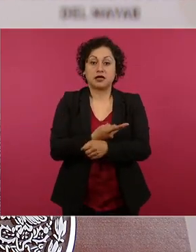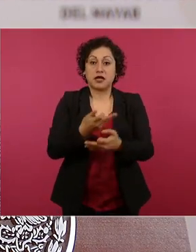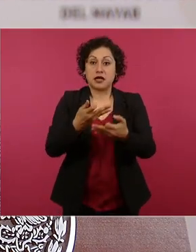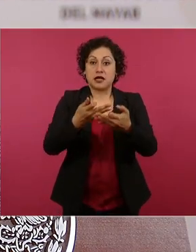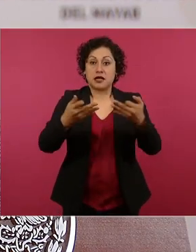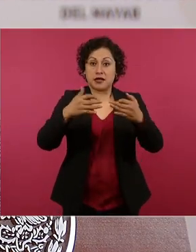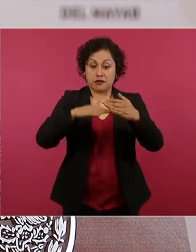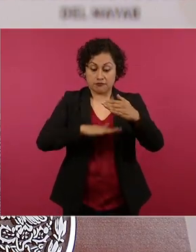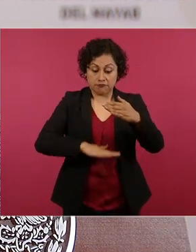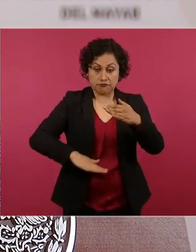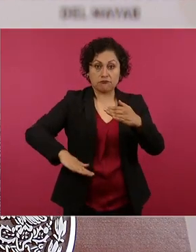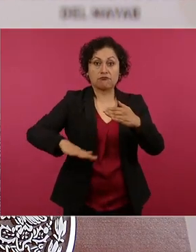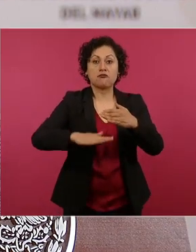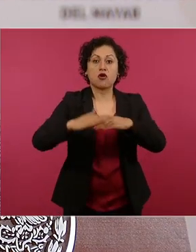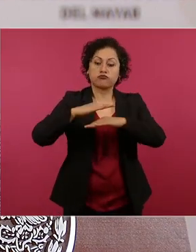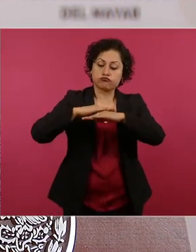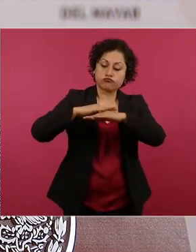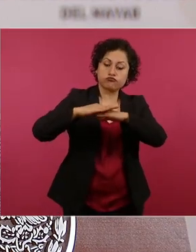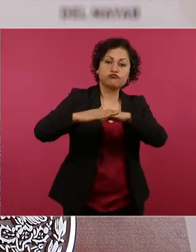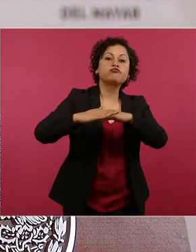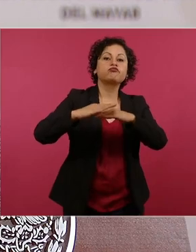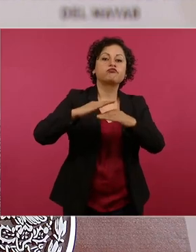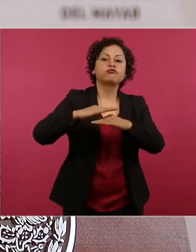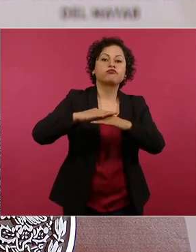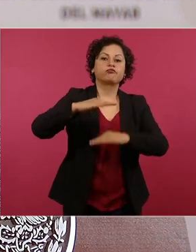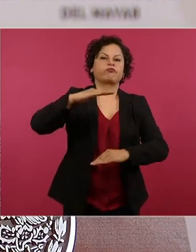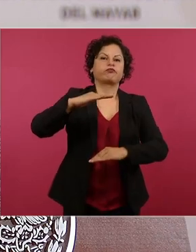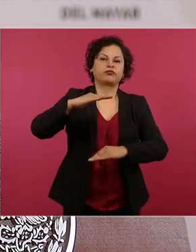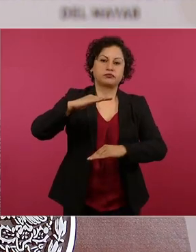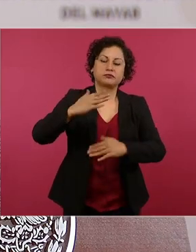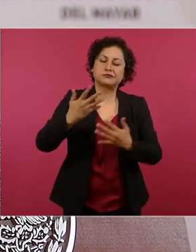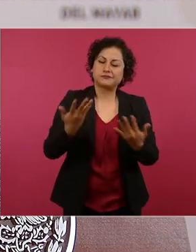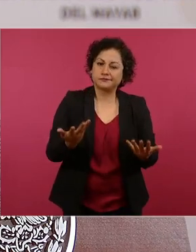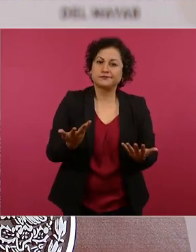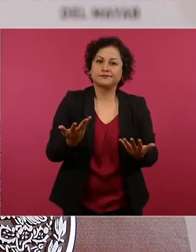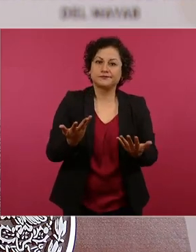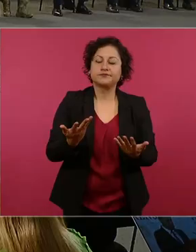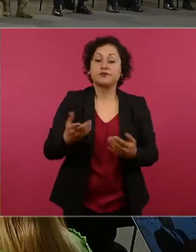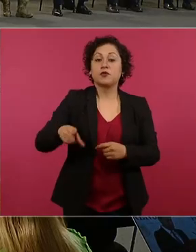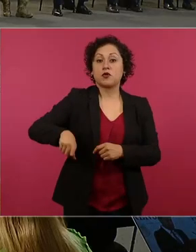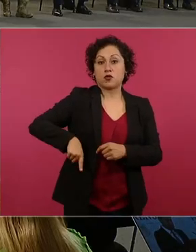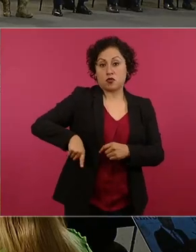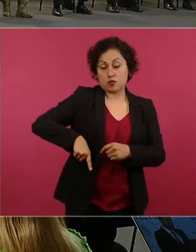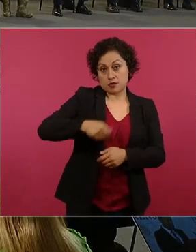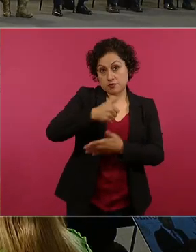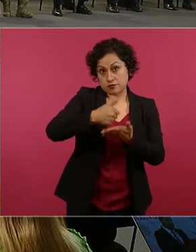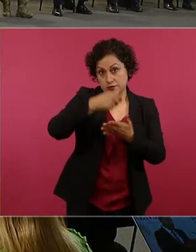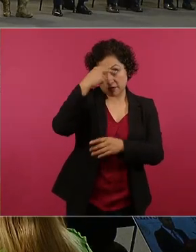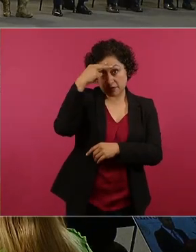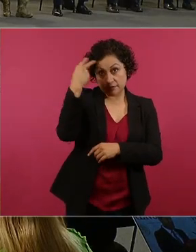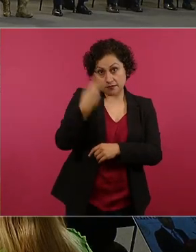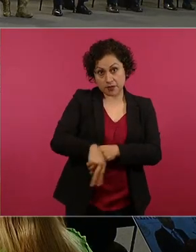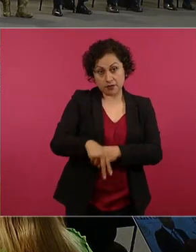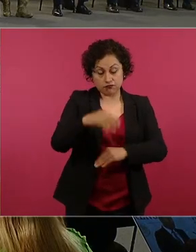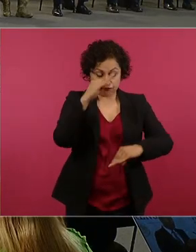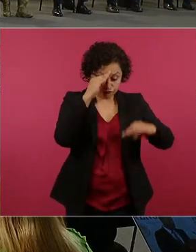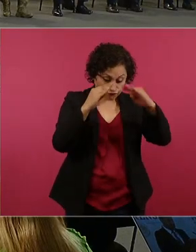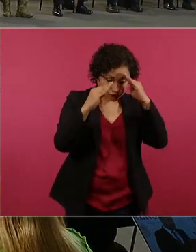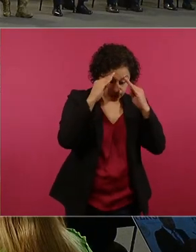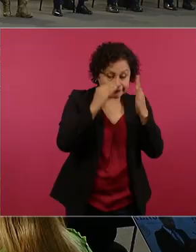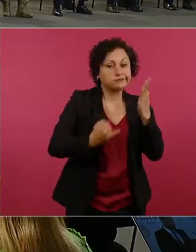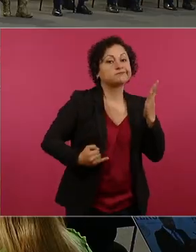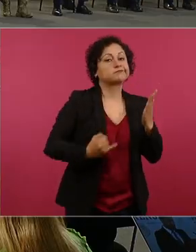el piso de la Terminal 2. El Gobierno de México tomó la decisión de realizar una